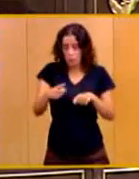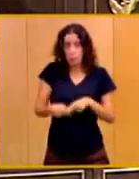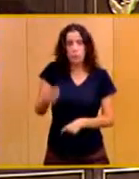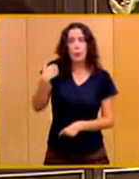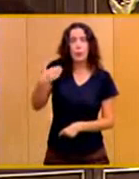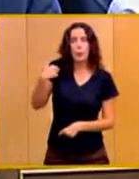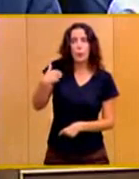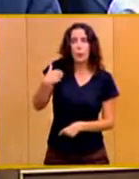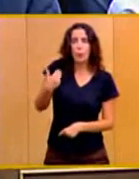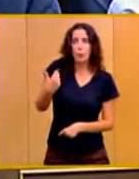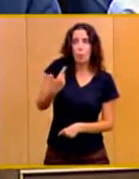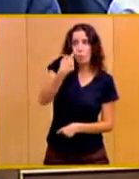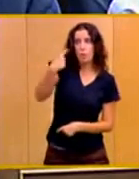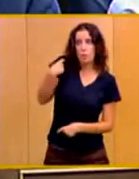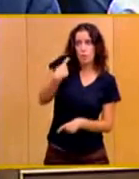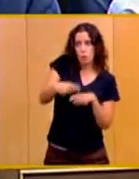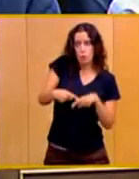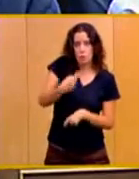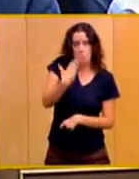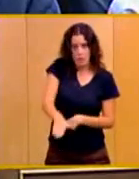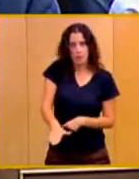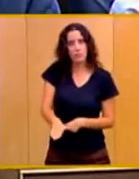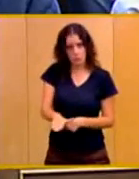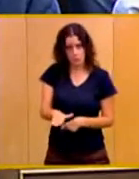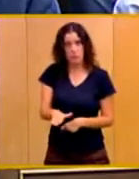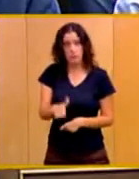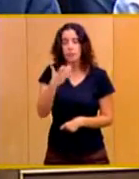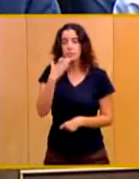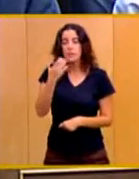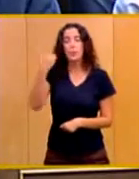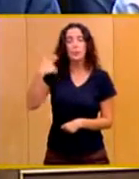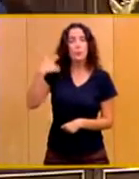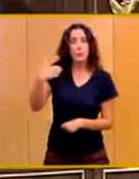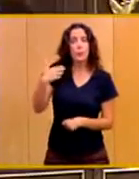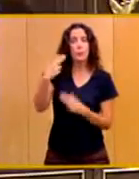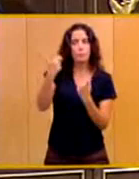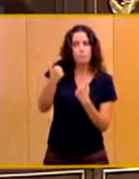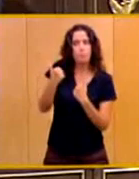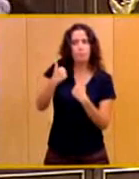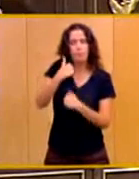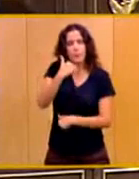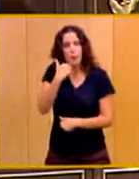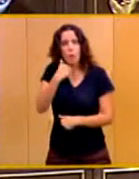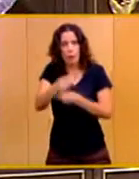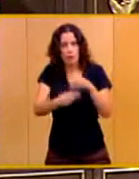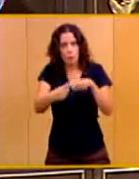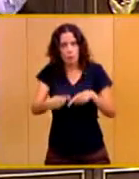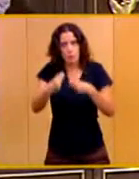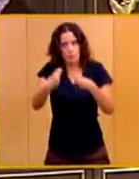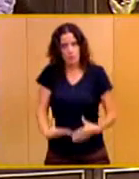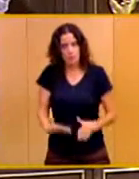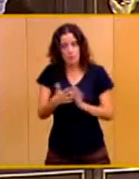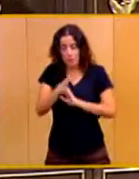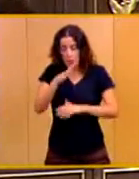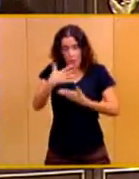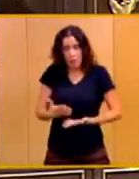12 meses? Si nos hubiera hecho caso entonces, si hubiera cumplido con su deber, ahora no tendríamos que estar hablando